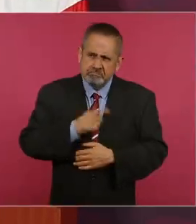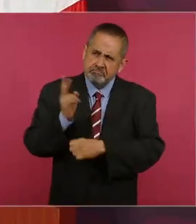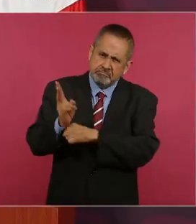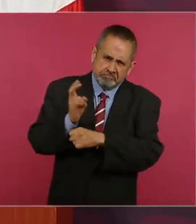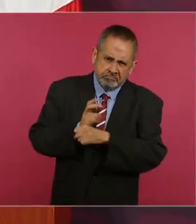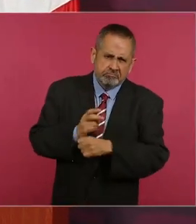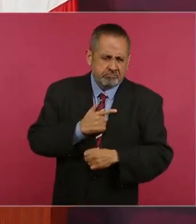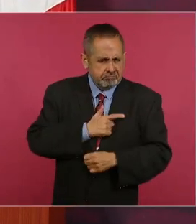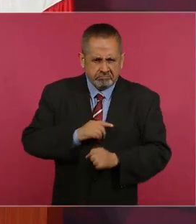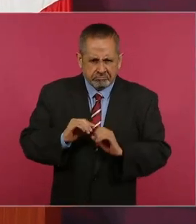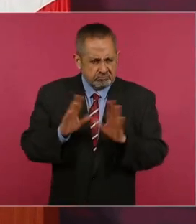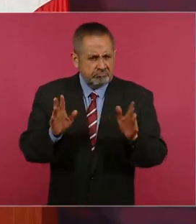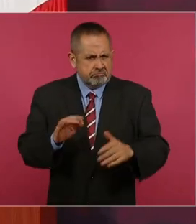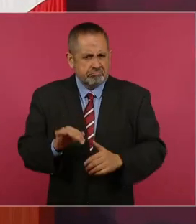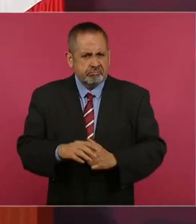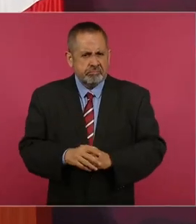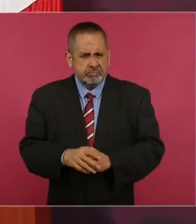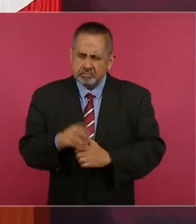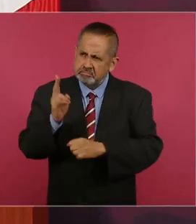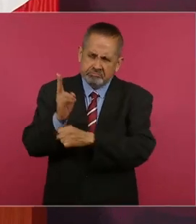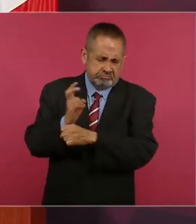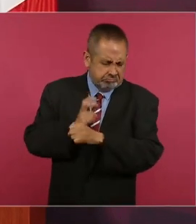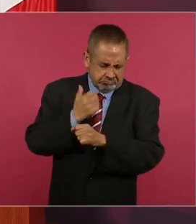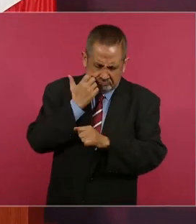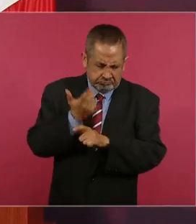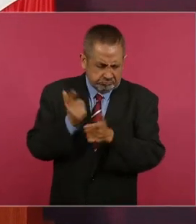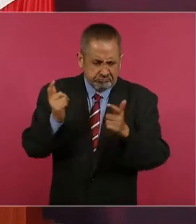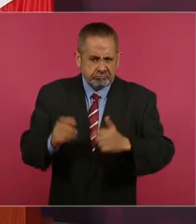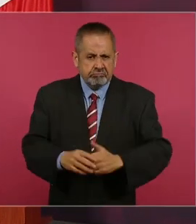invitamos. Está invitado